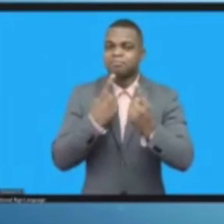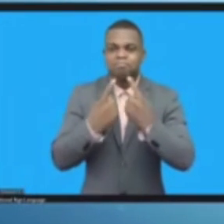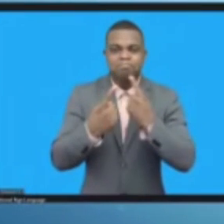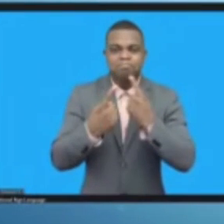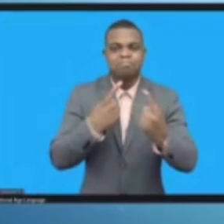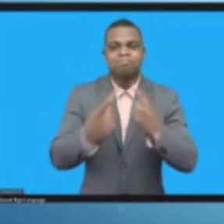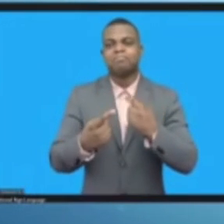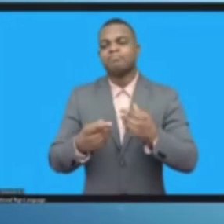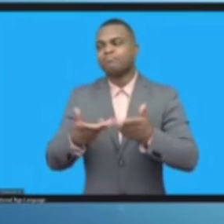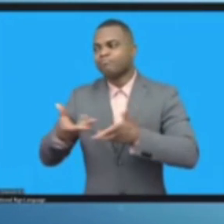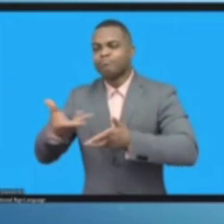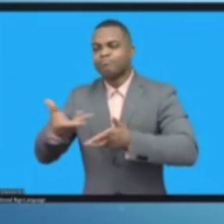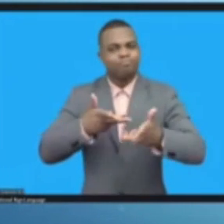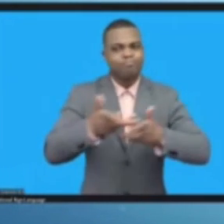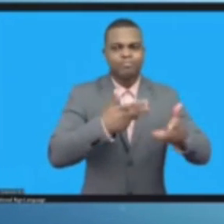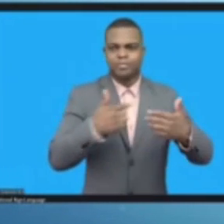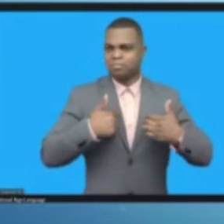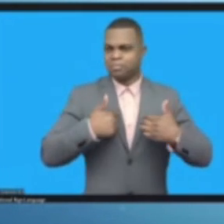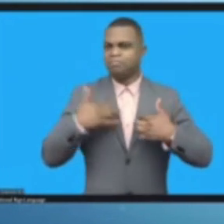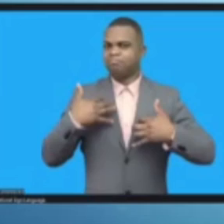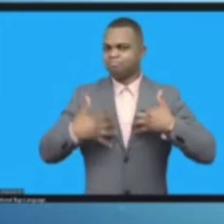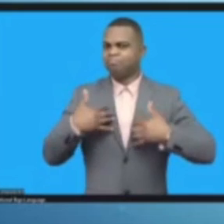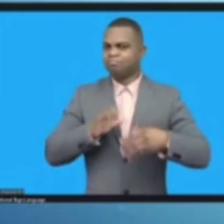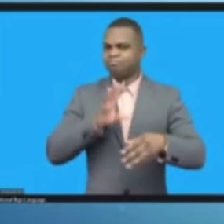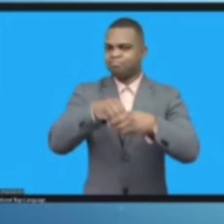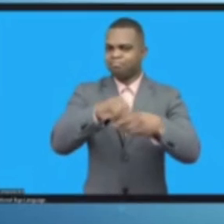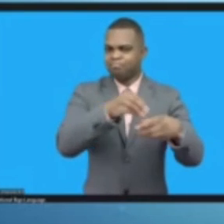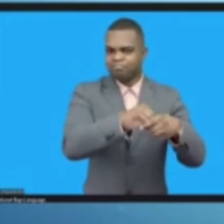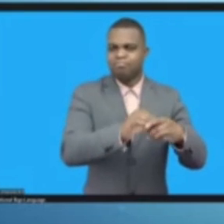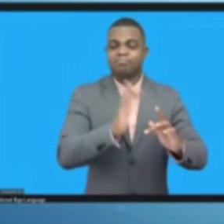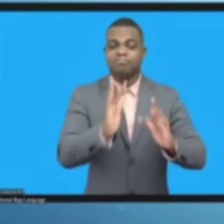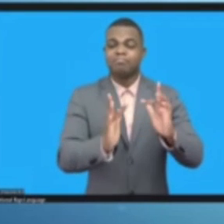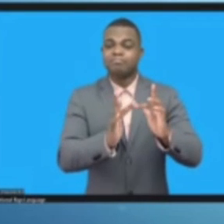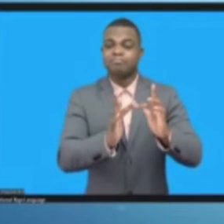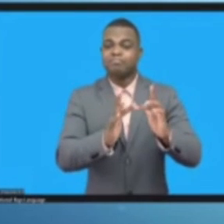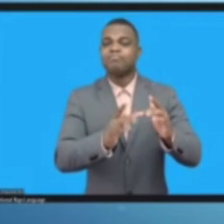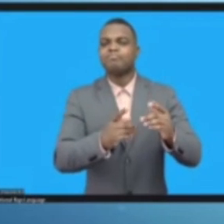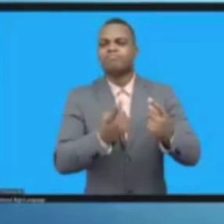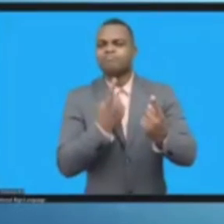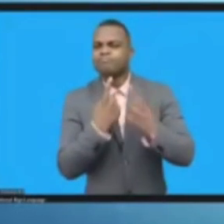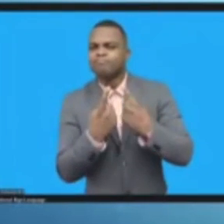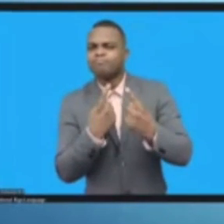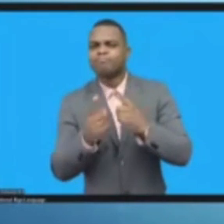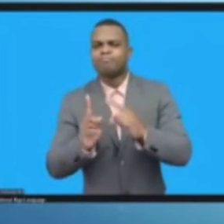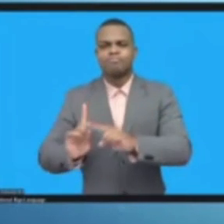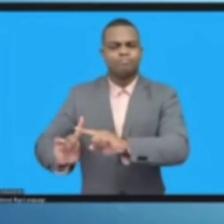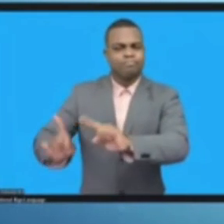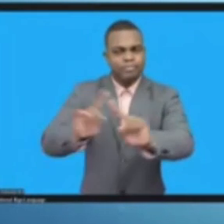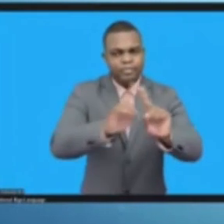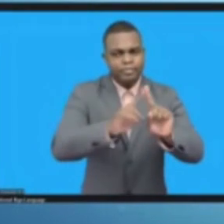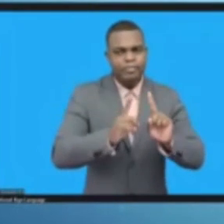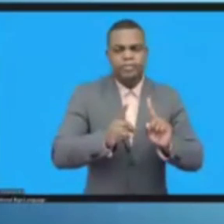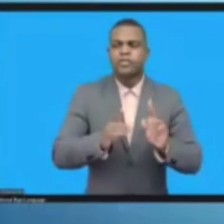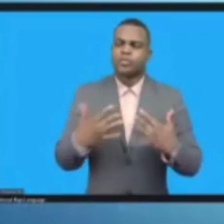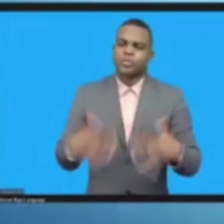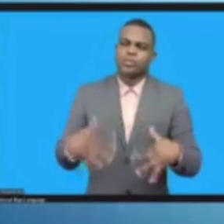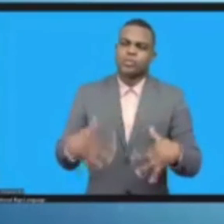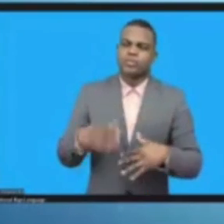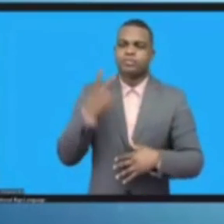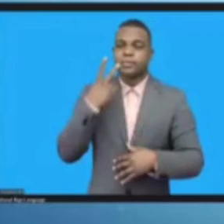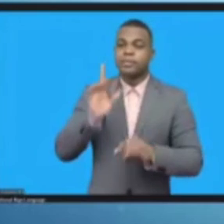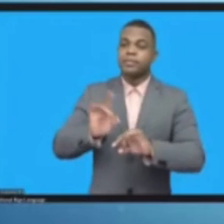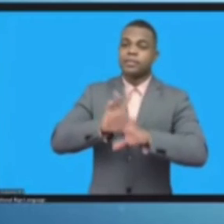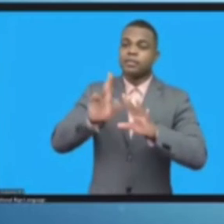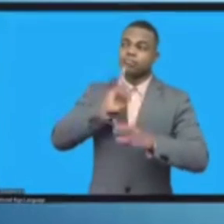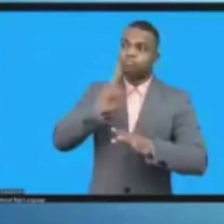días por venir la frontera digital es donde se encuentra el poder realmente transformacional